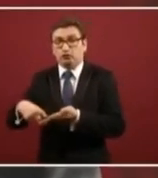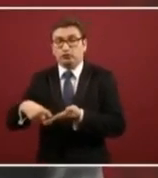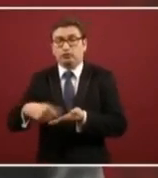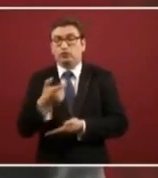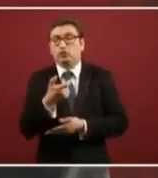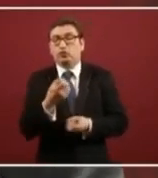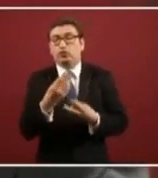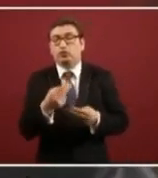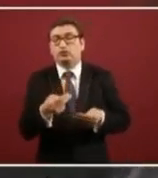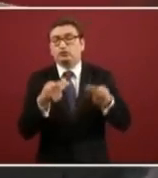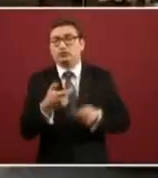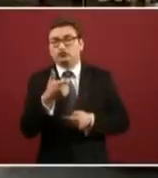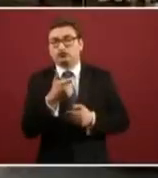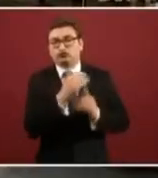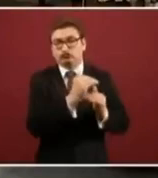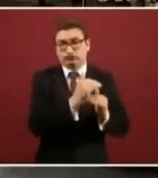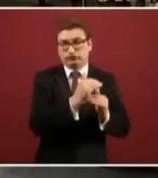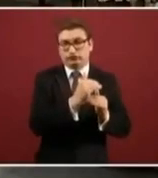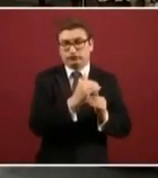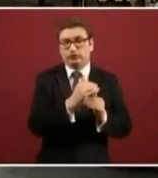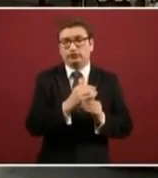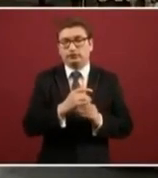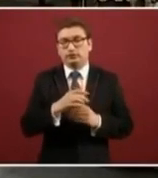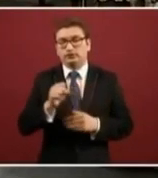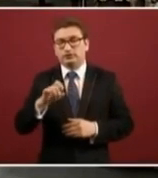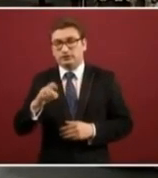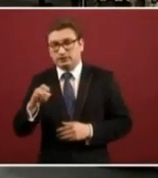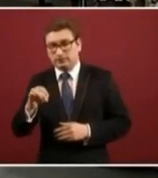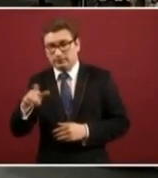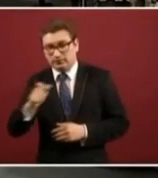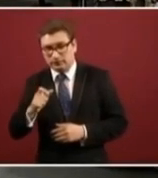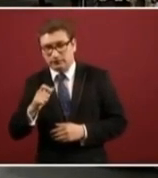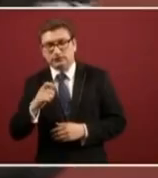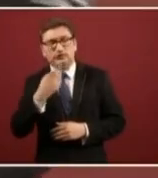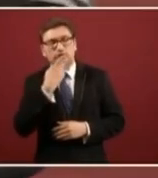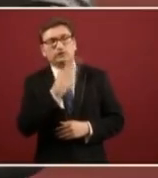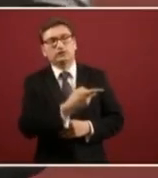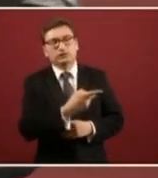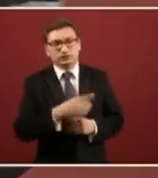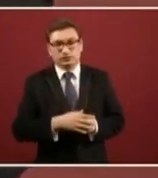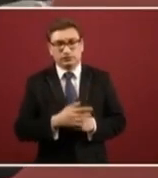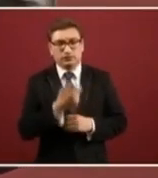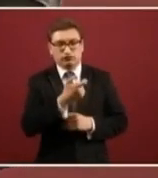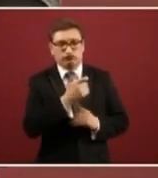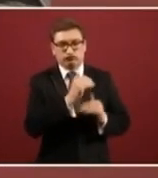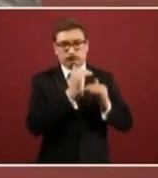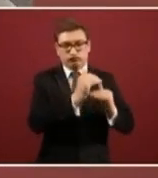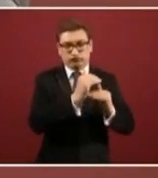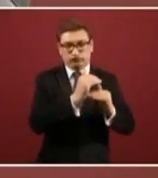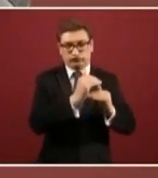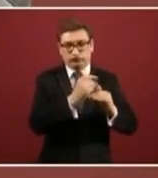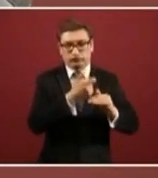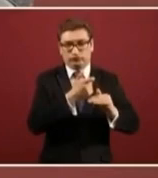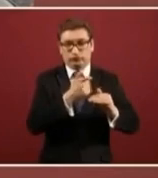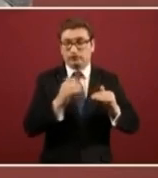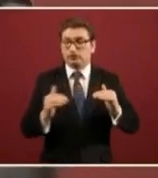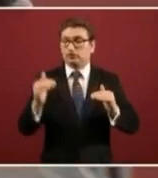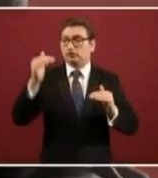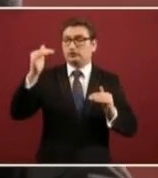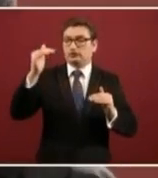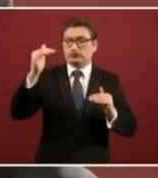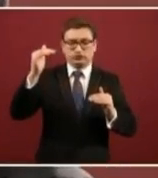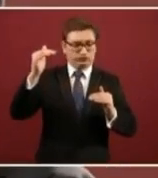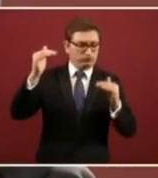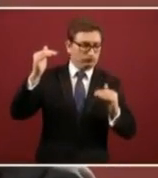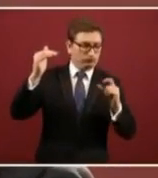mercado, y luego llega Segalmex y le dice, este es el precio de mercado, pero el de garantía llega